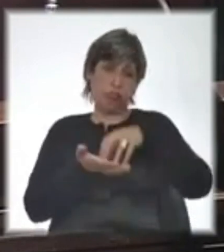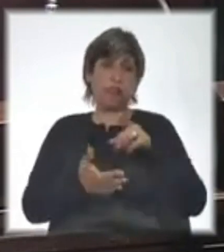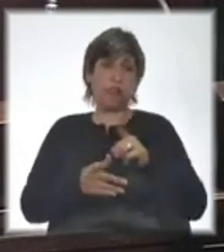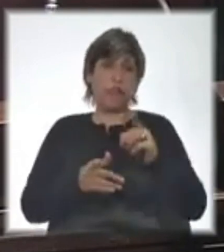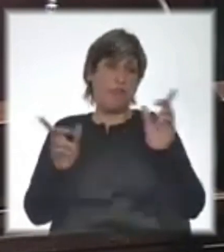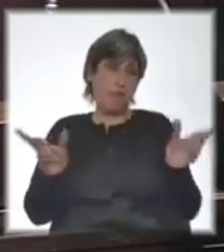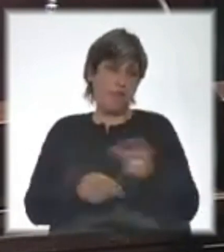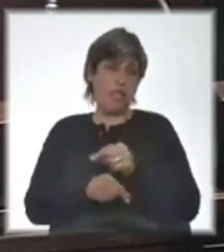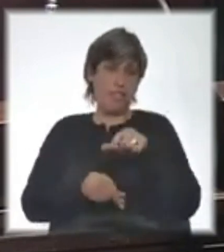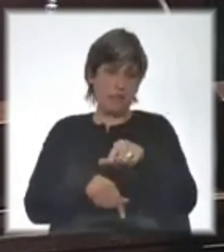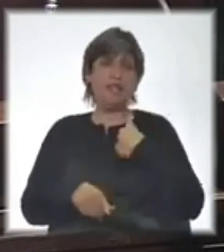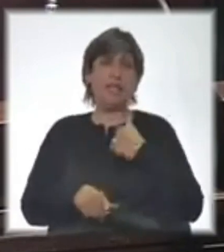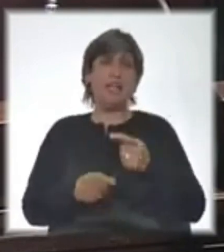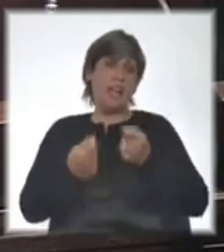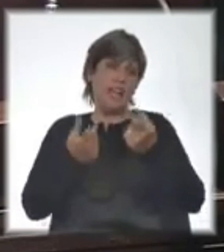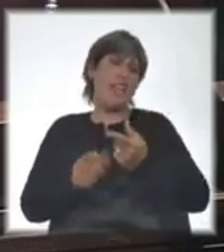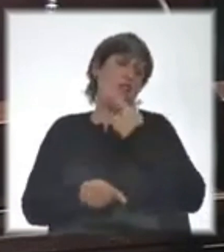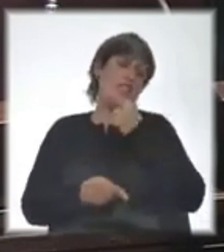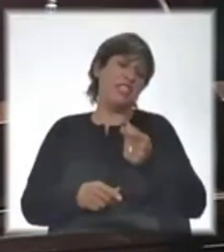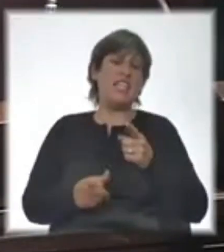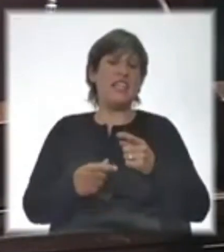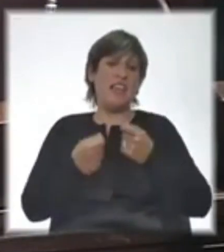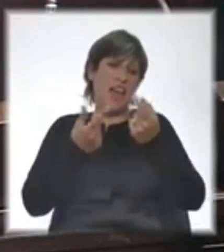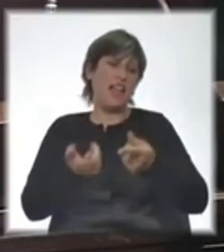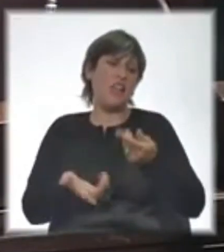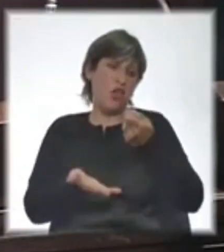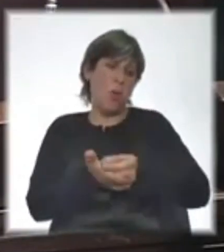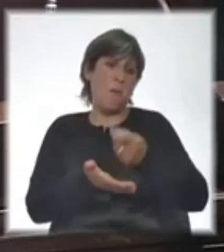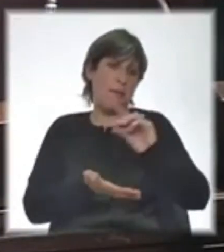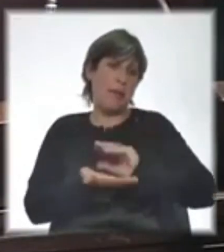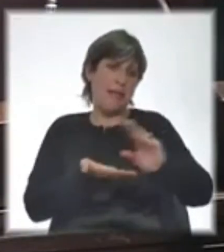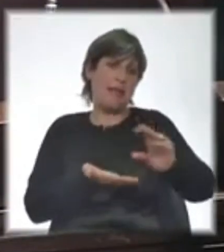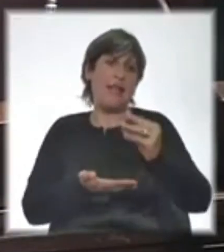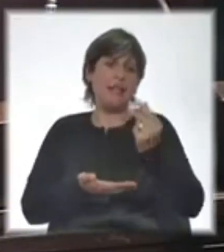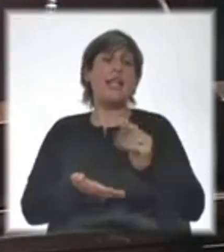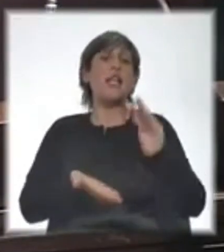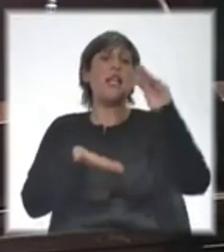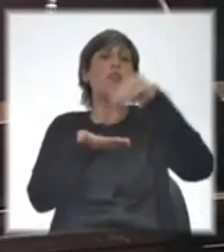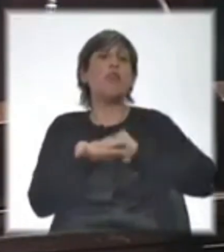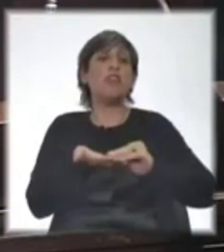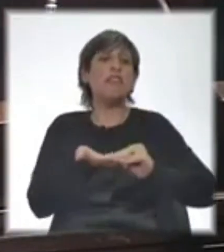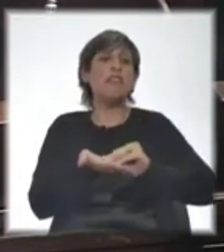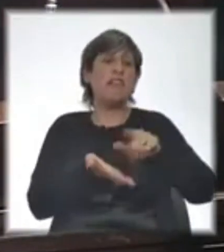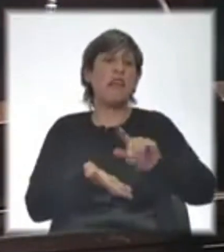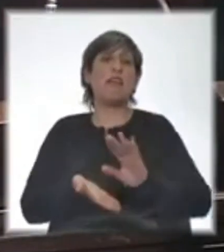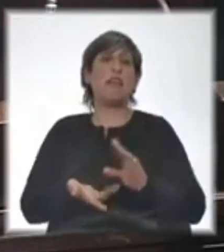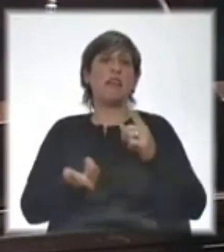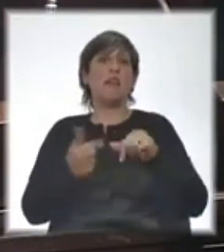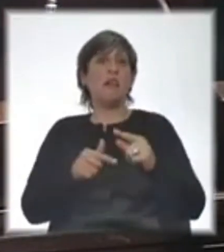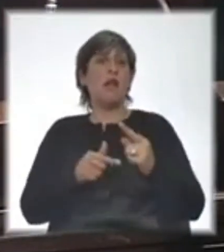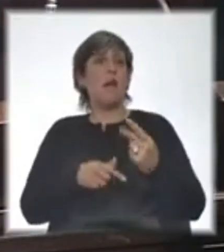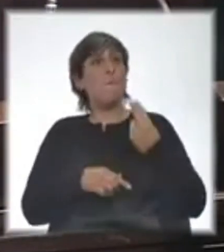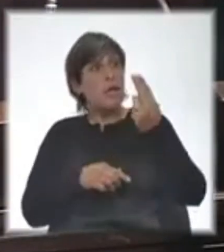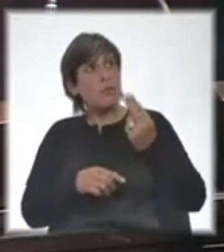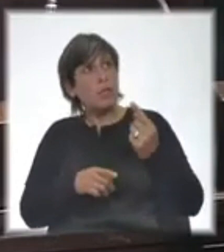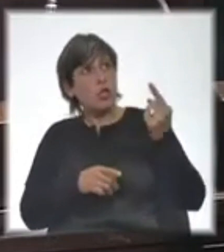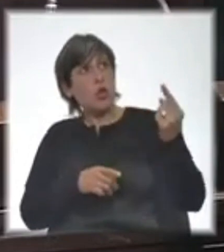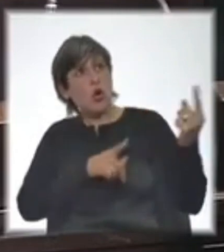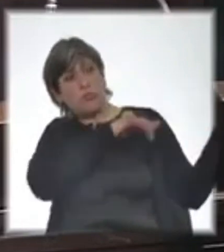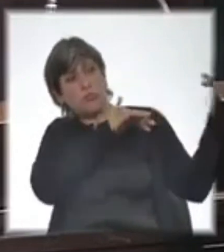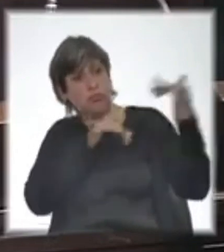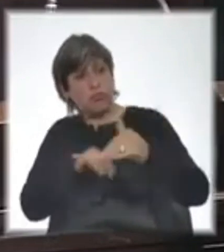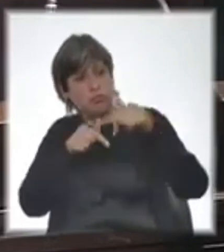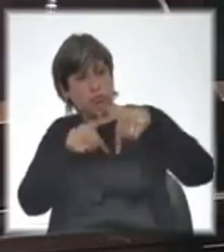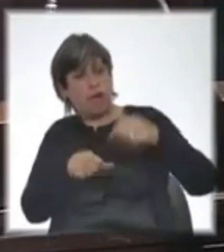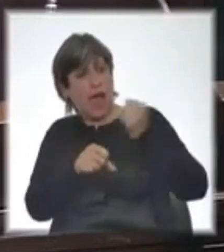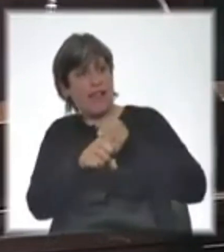ha facilitado todo, le ha dado el dinero, le puso la oficina, permitió que vinieran trabajadores del